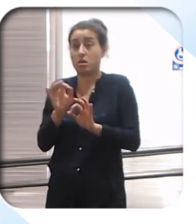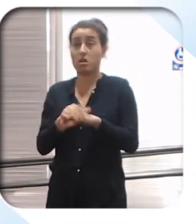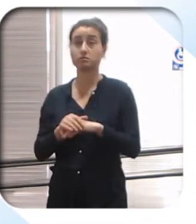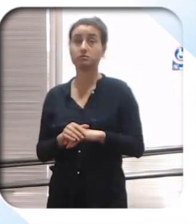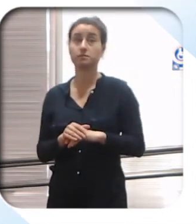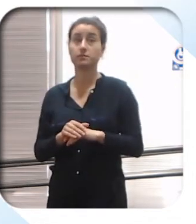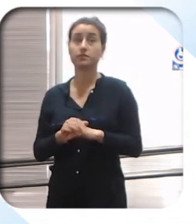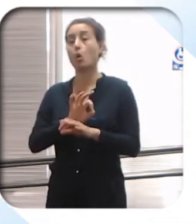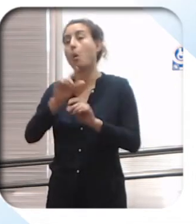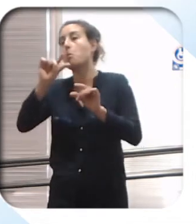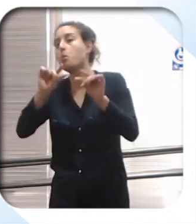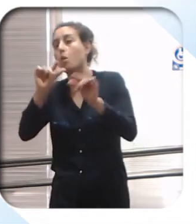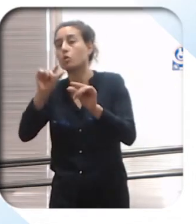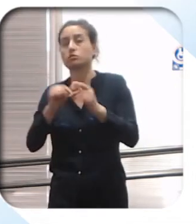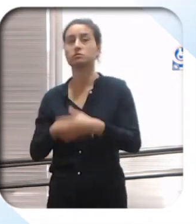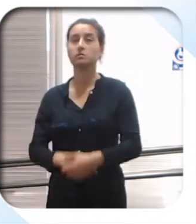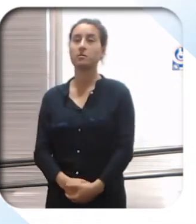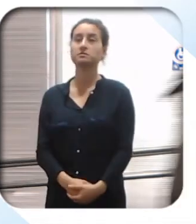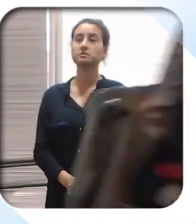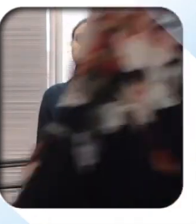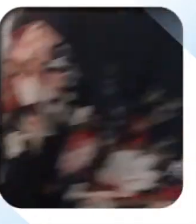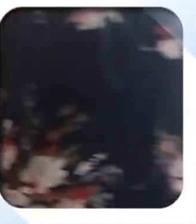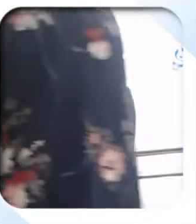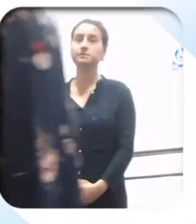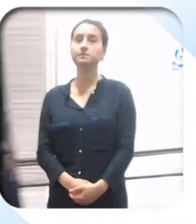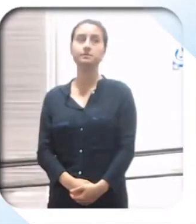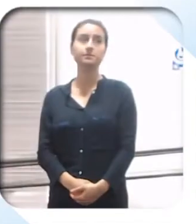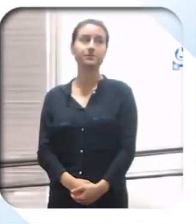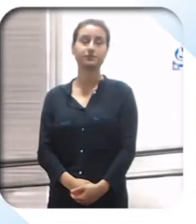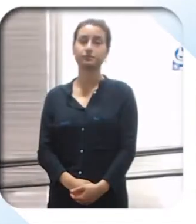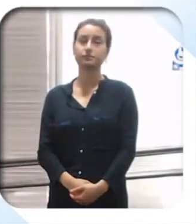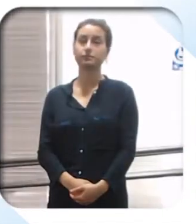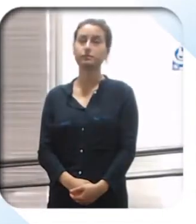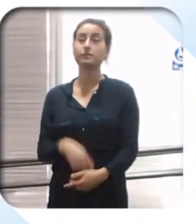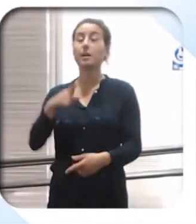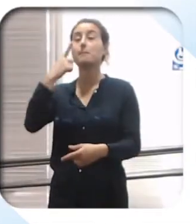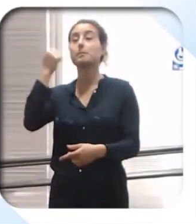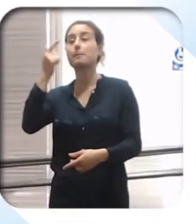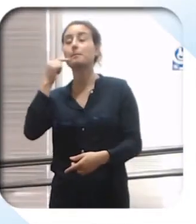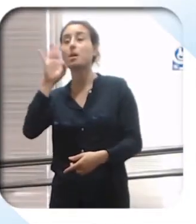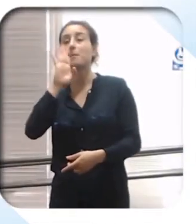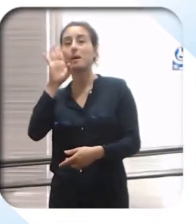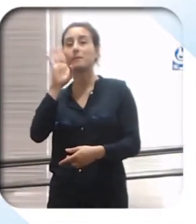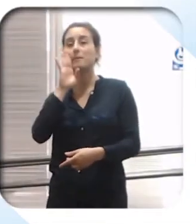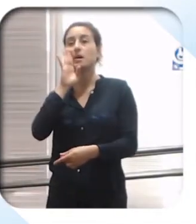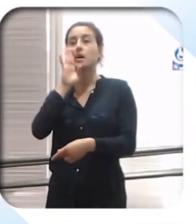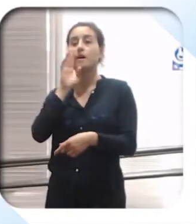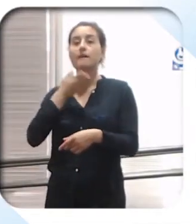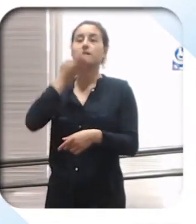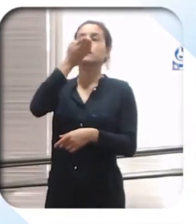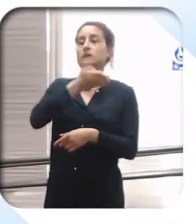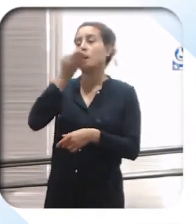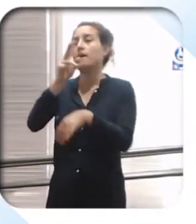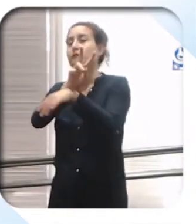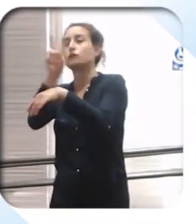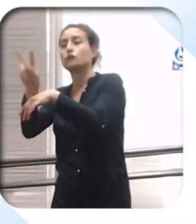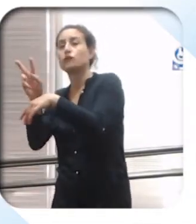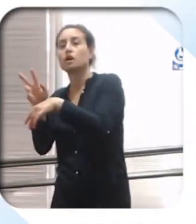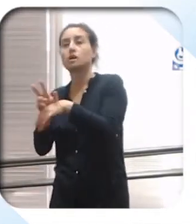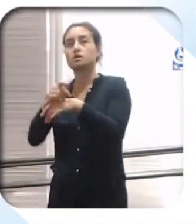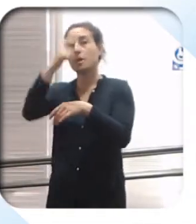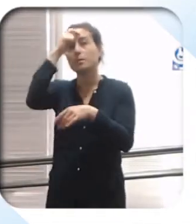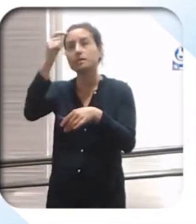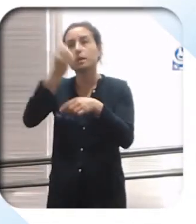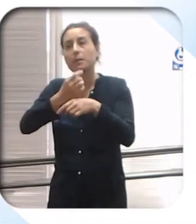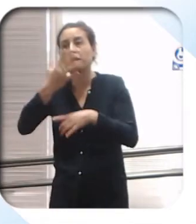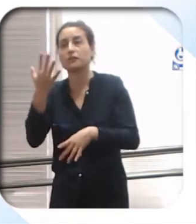que haber logrado comúnmente. ¿Tá? Entonces, estos padres empiezan a visitar a todos los especialistas